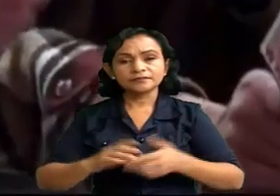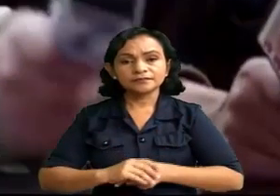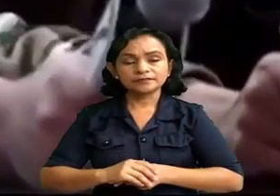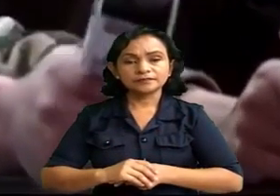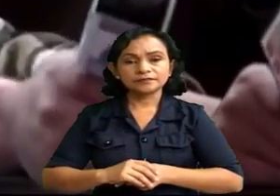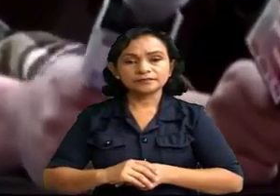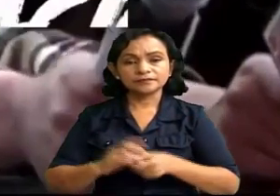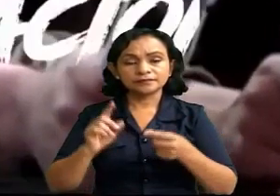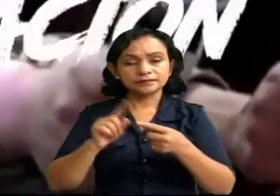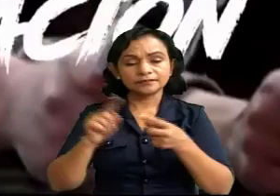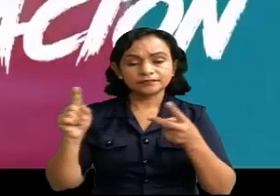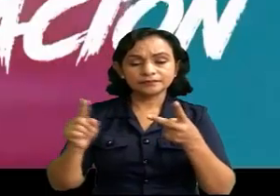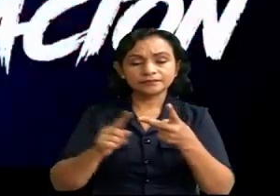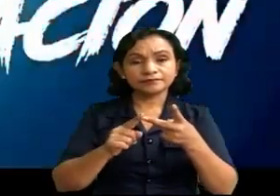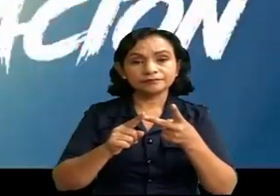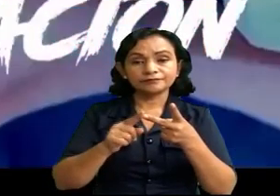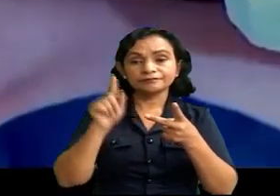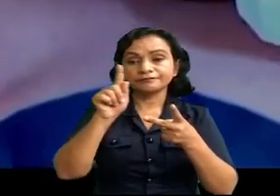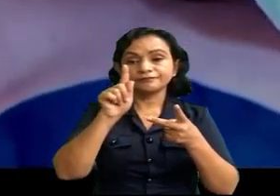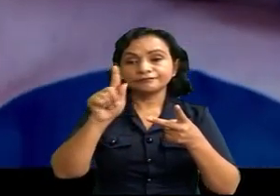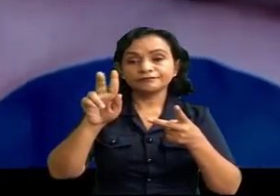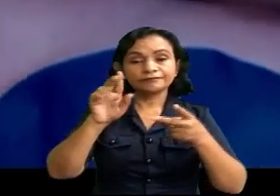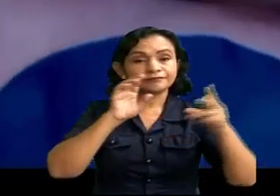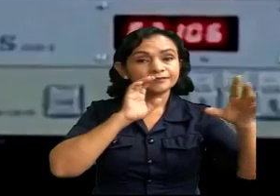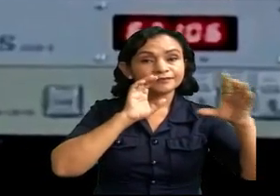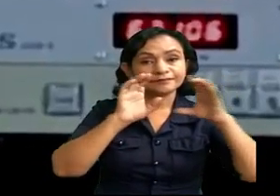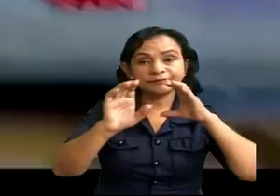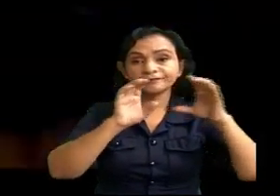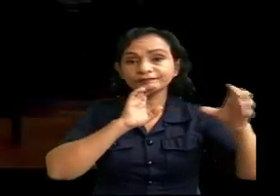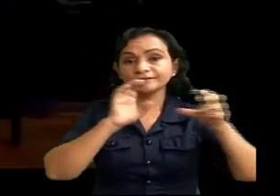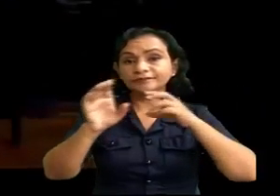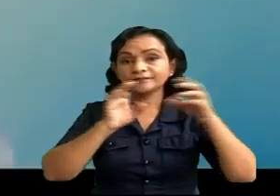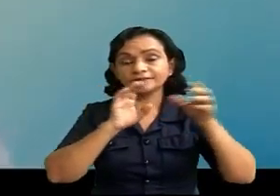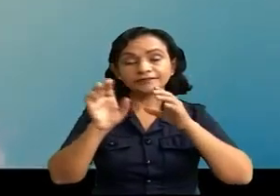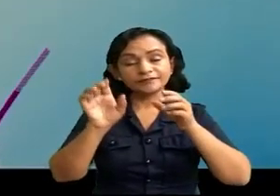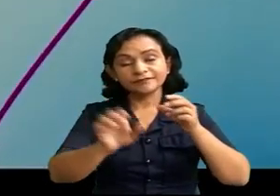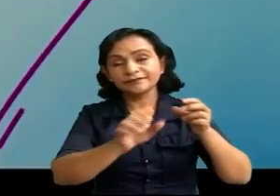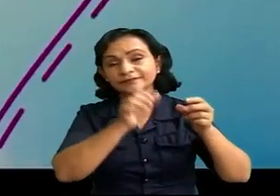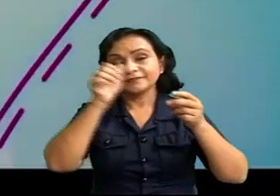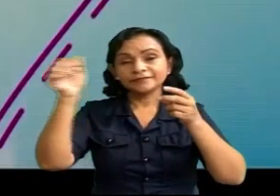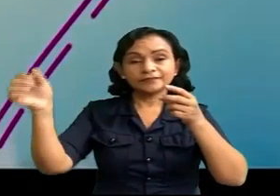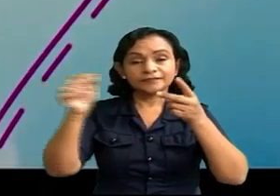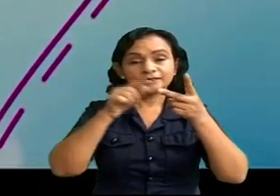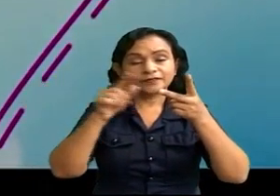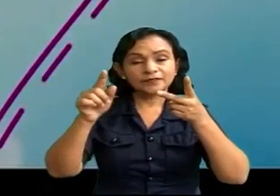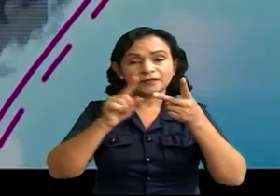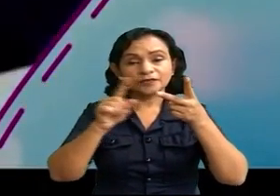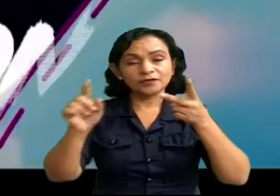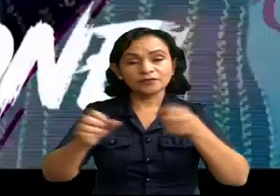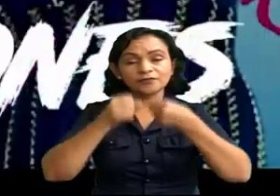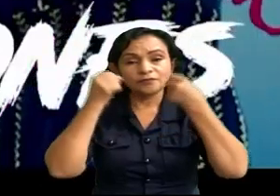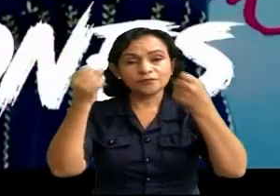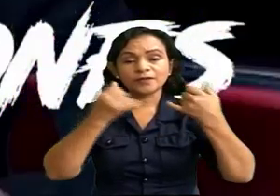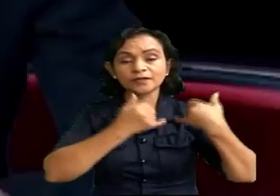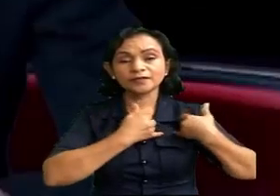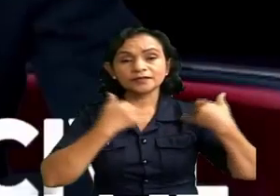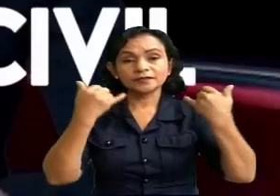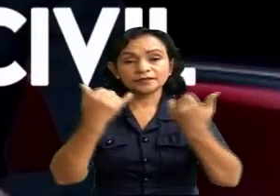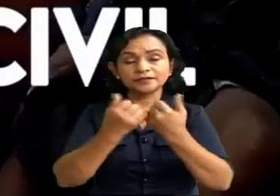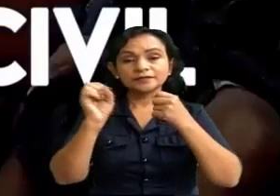Los medios de comunicación, esa es otra de las poderosas instituciones